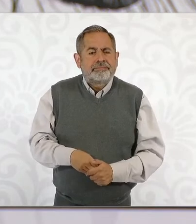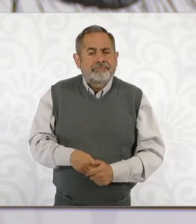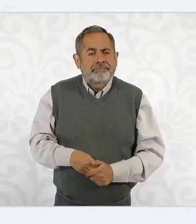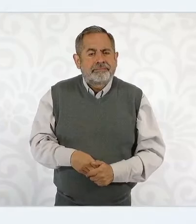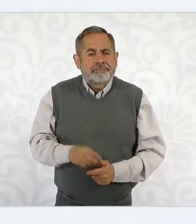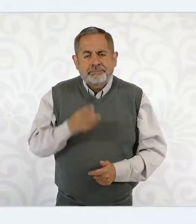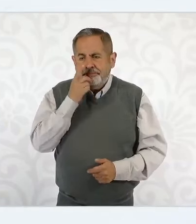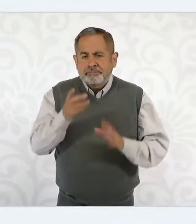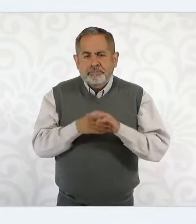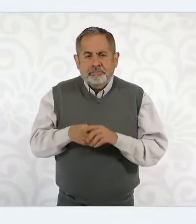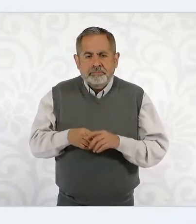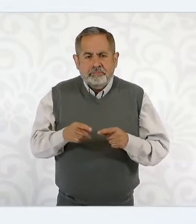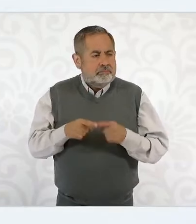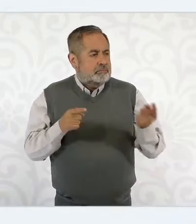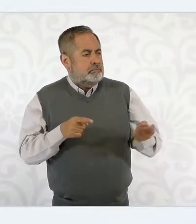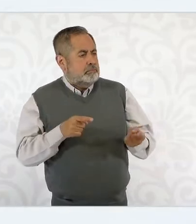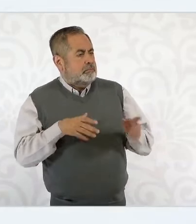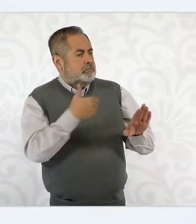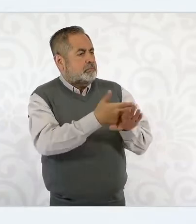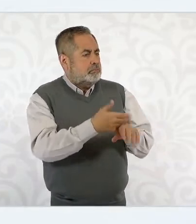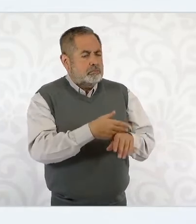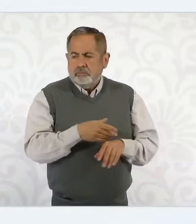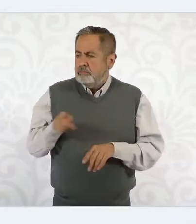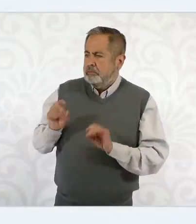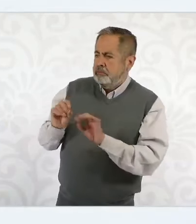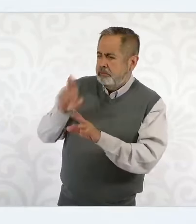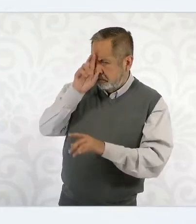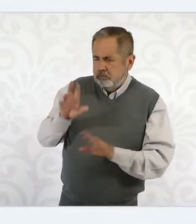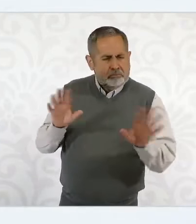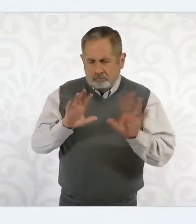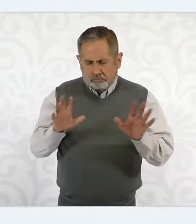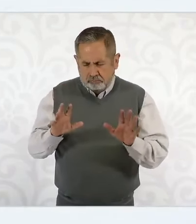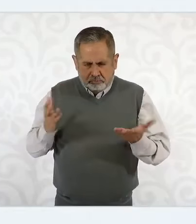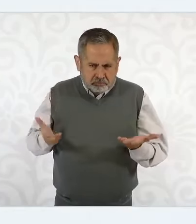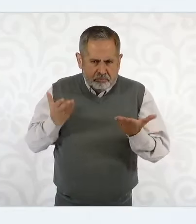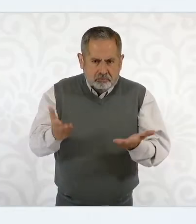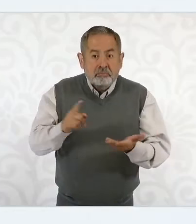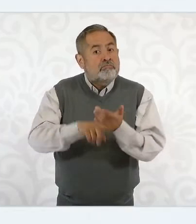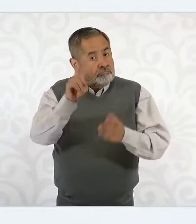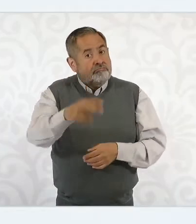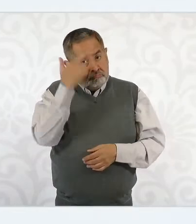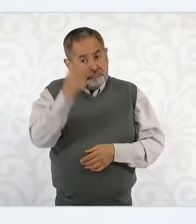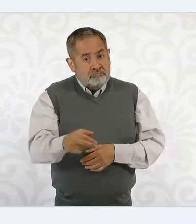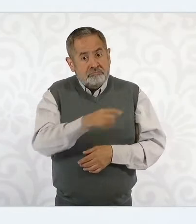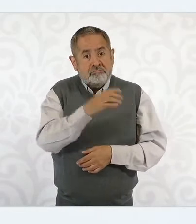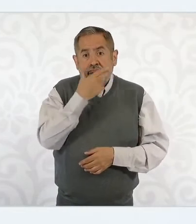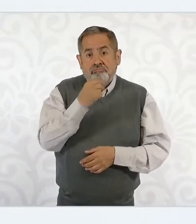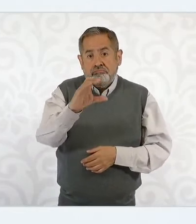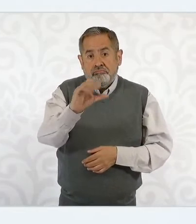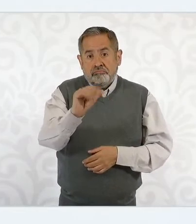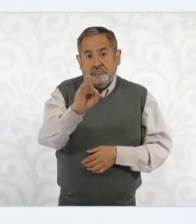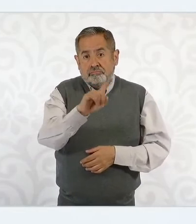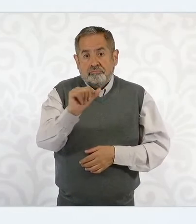de decirle a la oposición y no a todos, ¿verdad? Pero en efecto, Cabeza de Vaca pues está prófugo de la justicia,